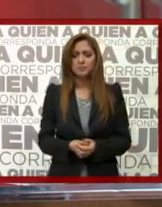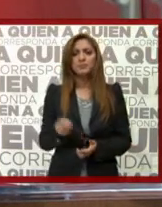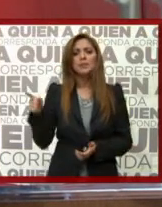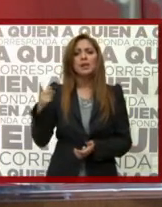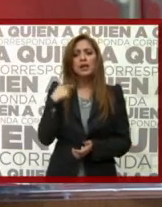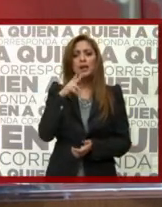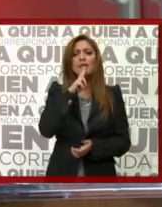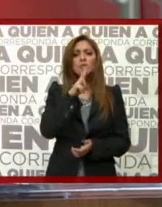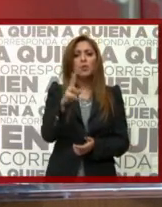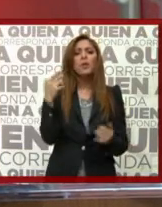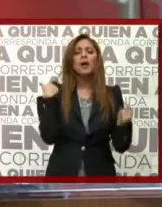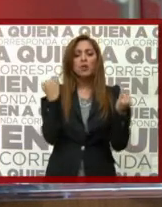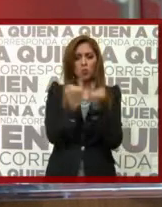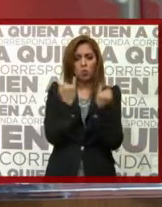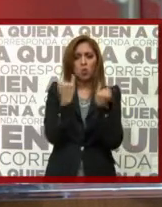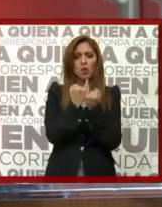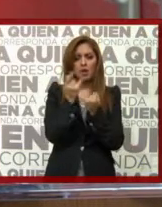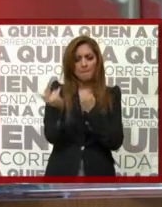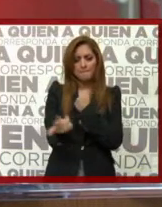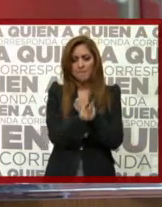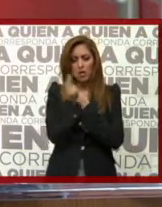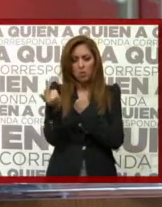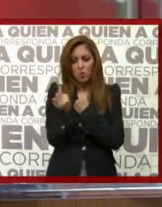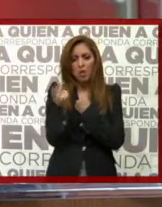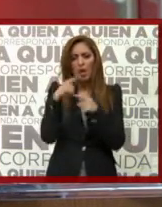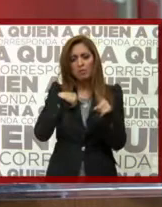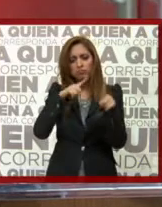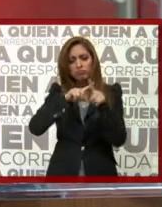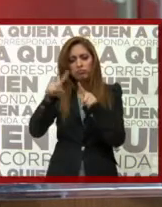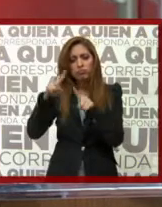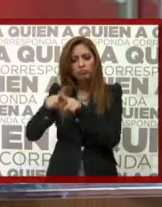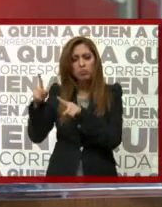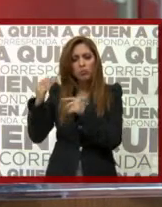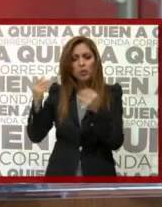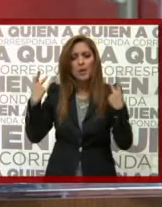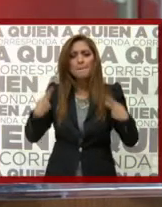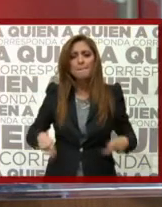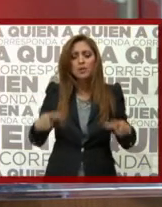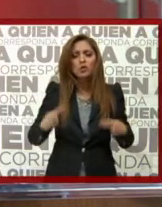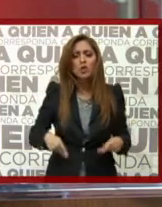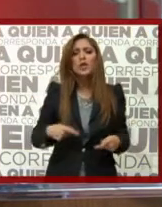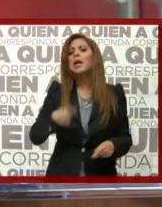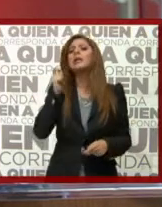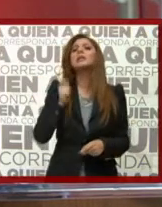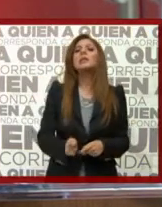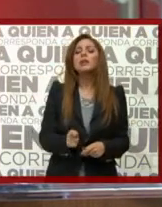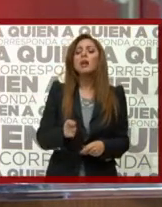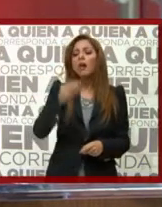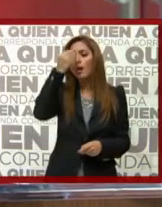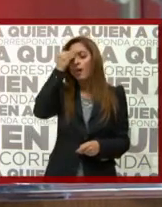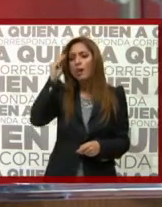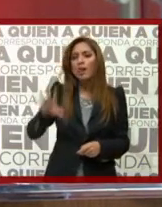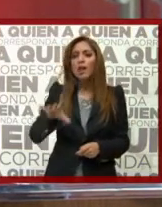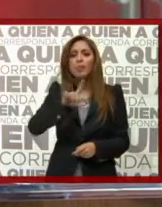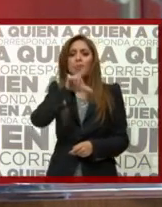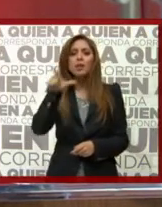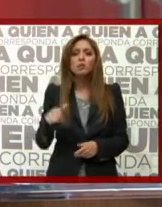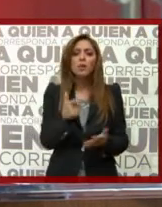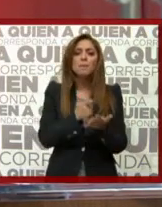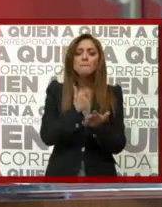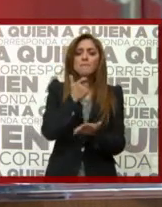te la tengo también, además de la pregunta, porque seguramente saldrán muchísimos más usuarios a los que dejaron desamparados y no les pagaron después de